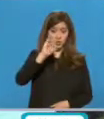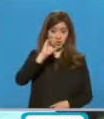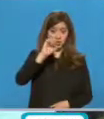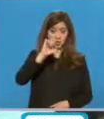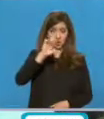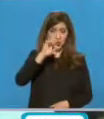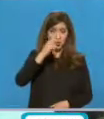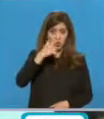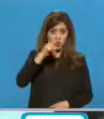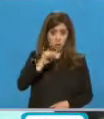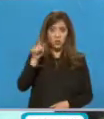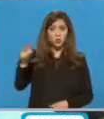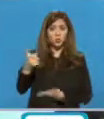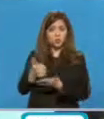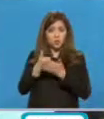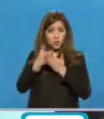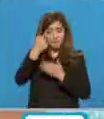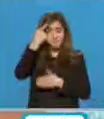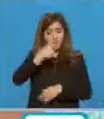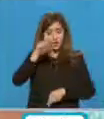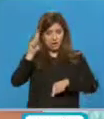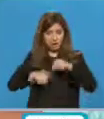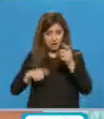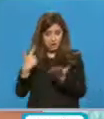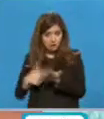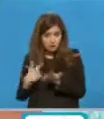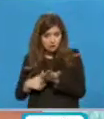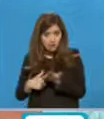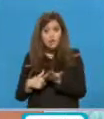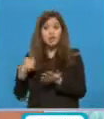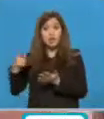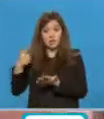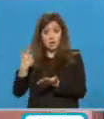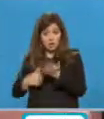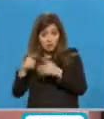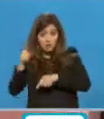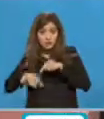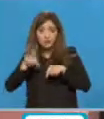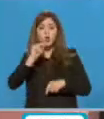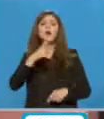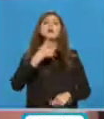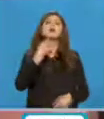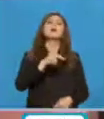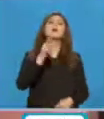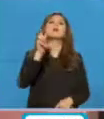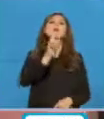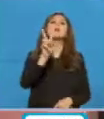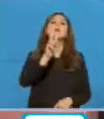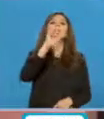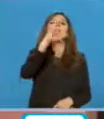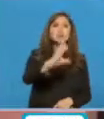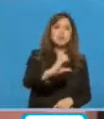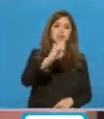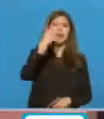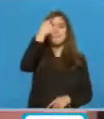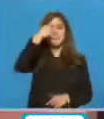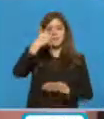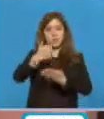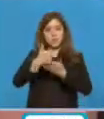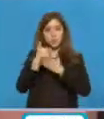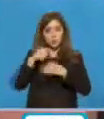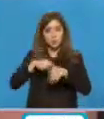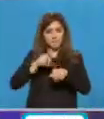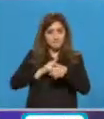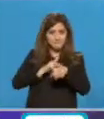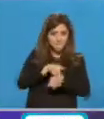poco a quemar grasa, ¿no? No quema grasa, pero Ajá. contiene vitamina C, Ok. que es un antioxidante. Bueno. Entonces, para la piel, para... Pero le Pues puedes nos sirve poner muy